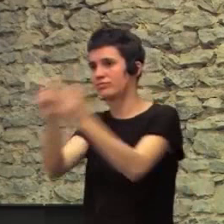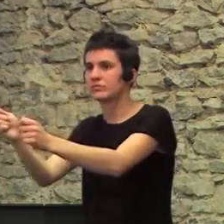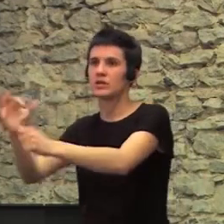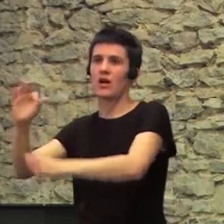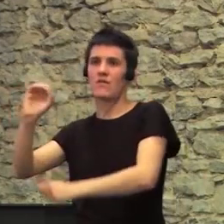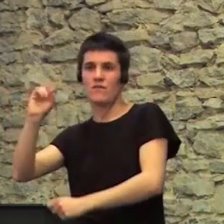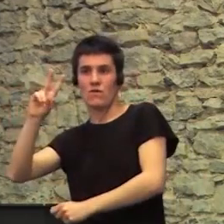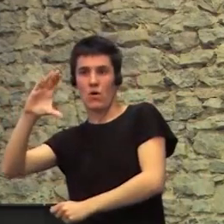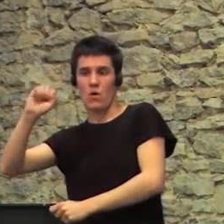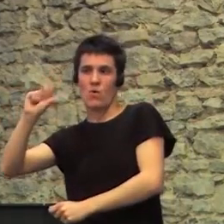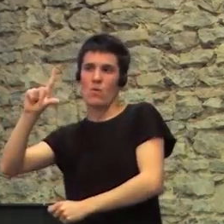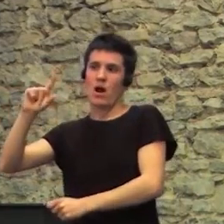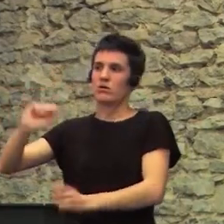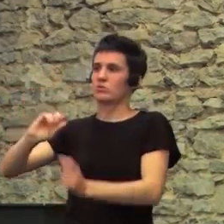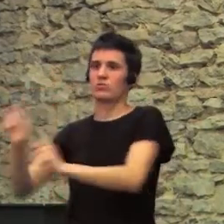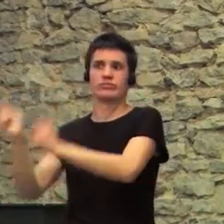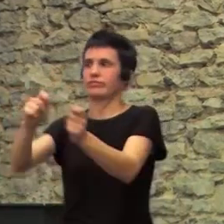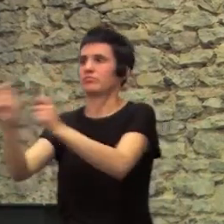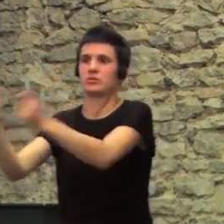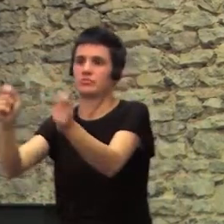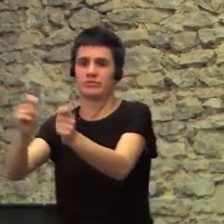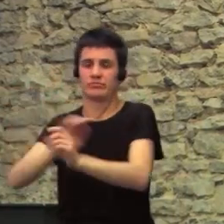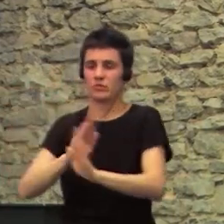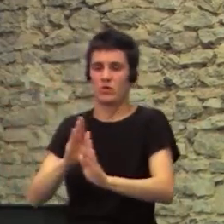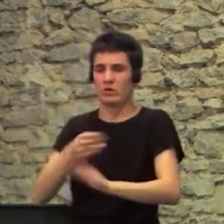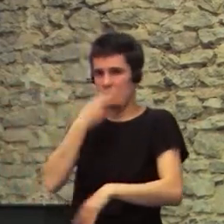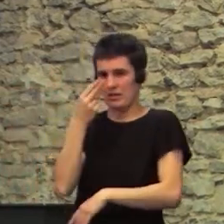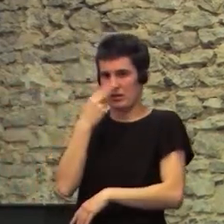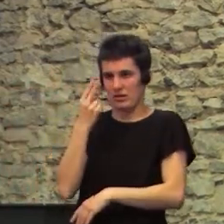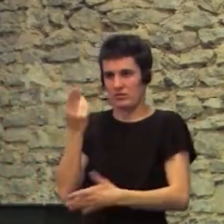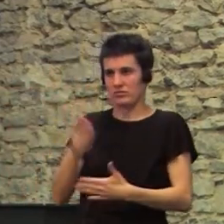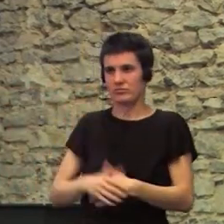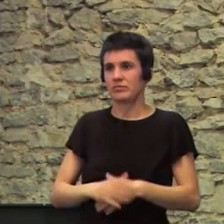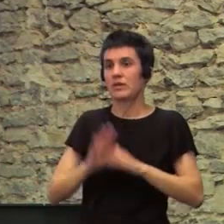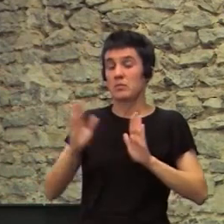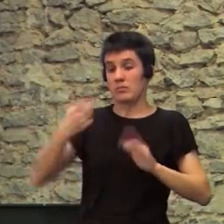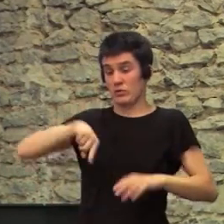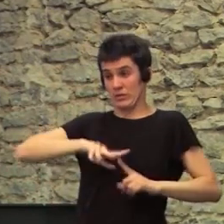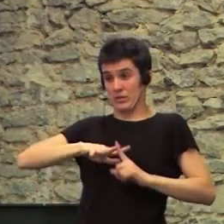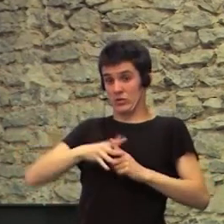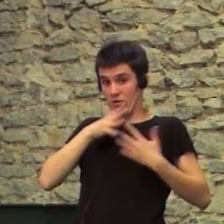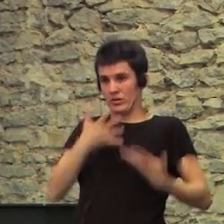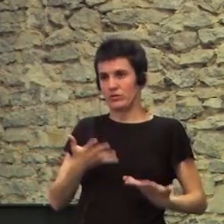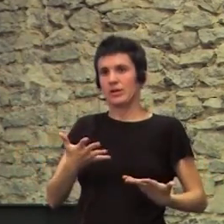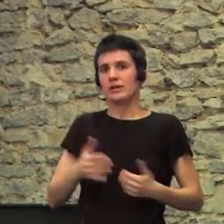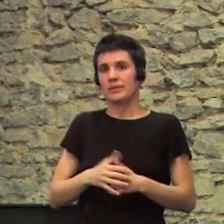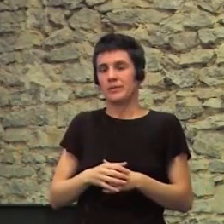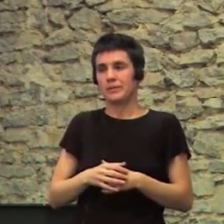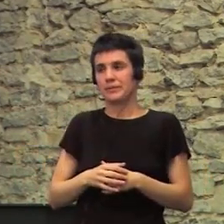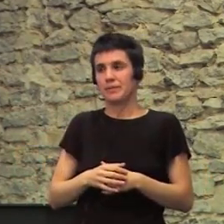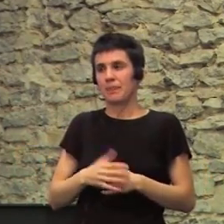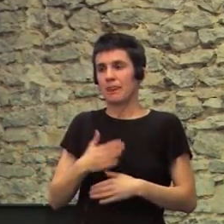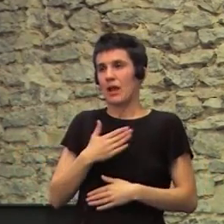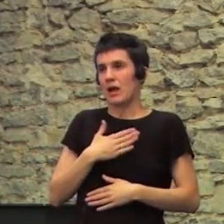a Foucault, y luego Foucault a Butler, y ha habido mucha literatura, también es muy interesante, ¿no? Pero en nuestro contexto, una cosa que a